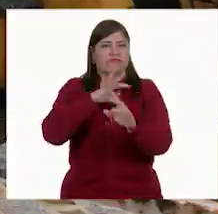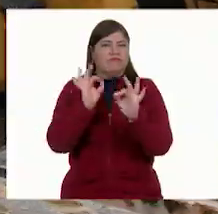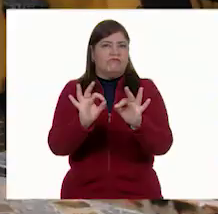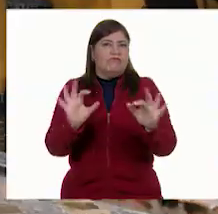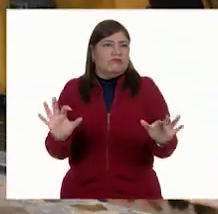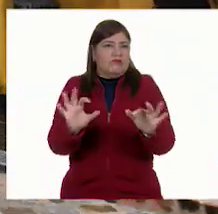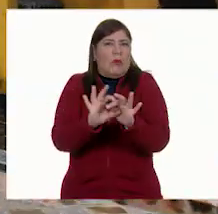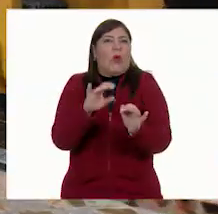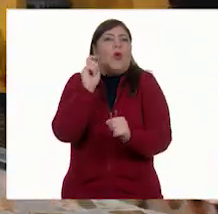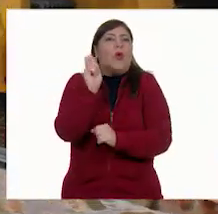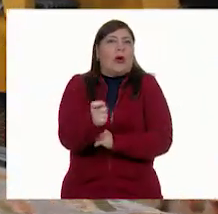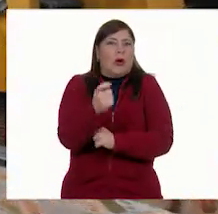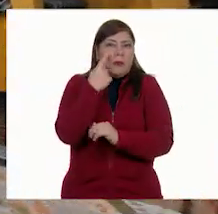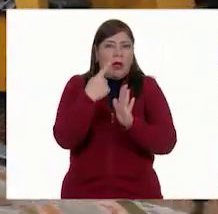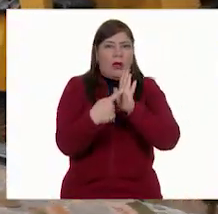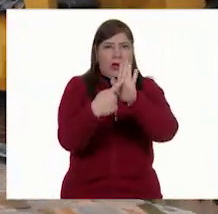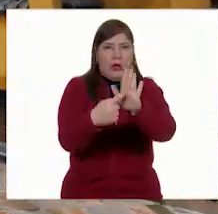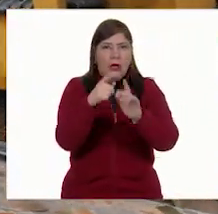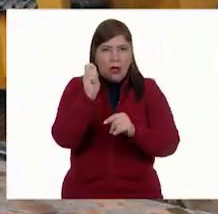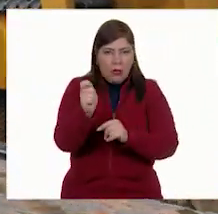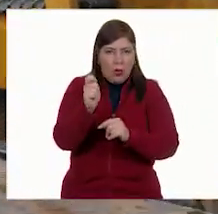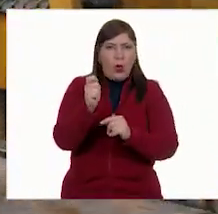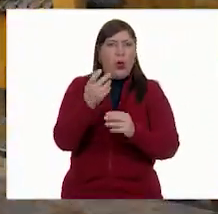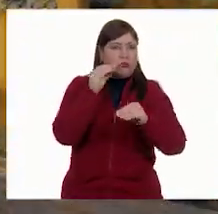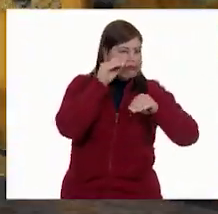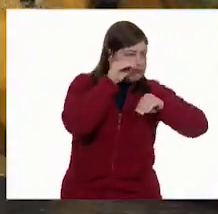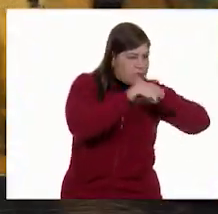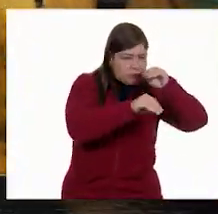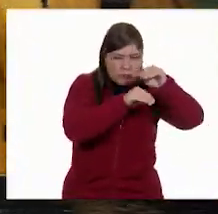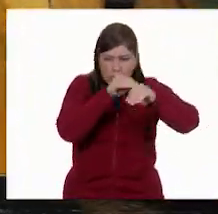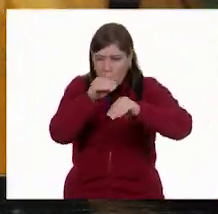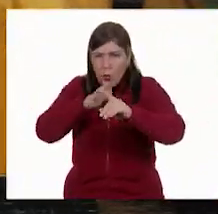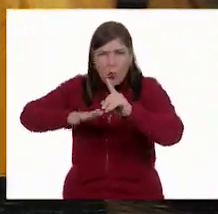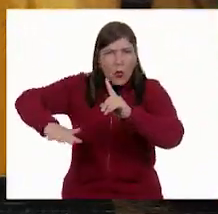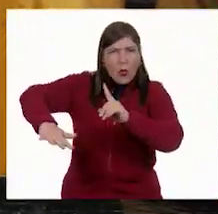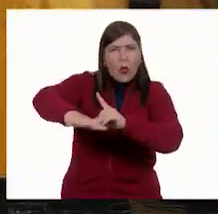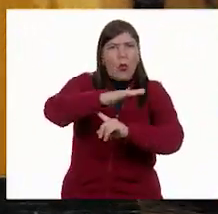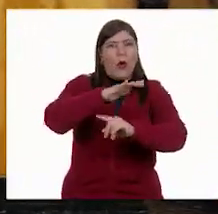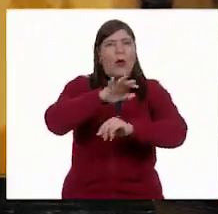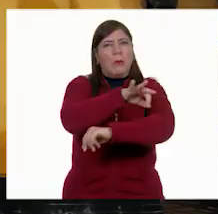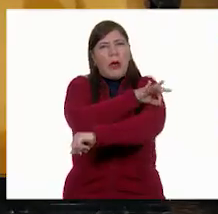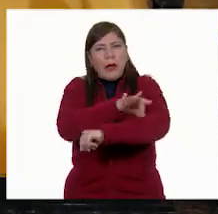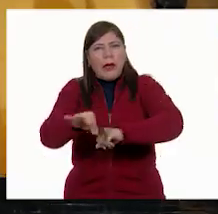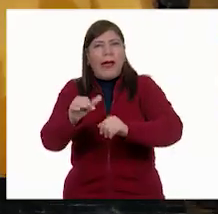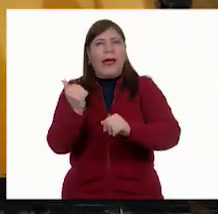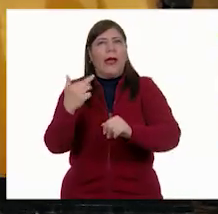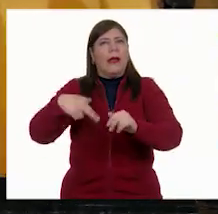como resultado una manera de ocupar el espacio, un tipo de arquitectura mexicana.